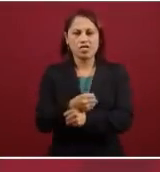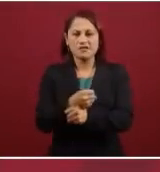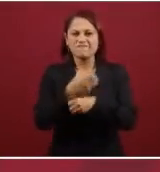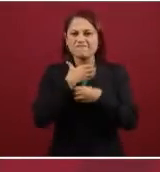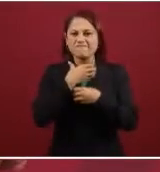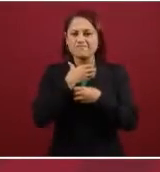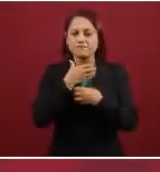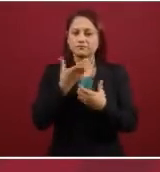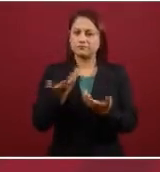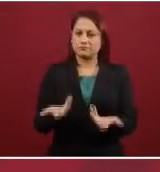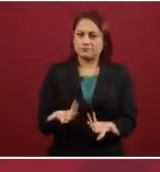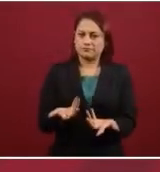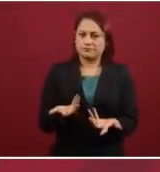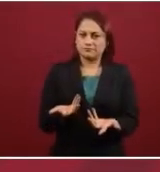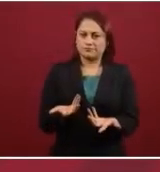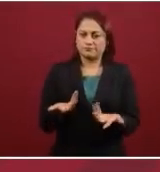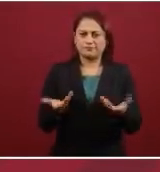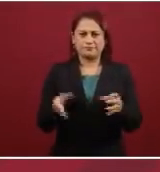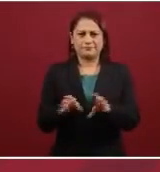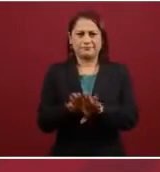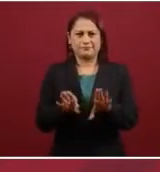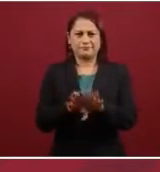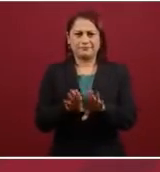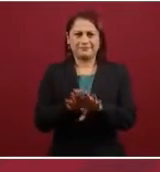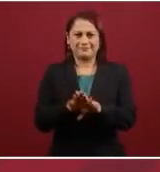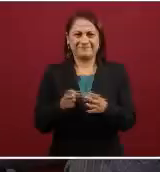y el presidente ahí